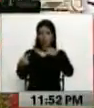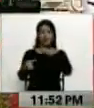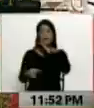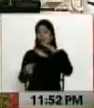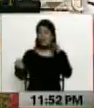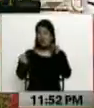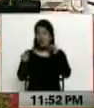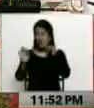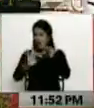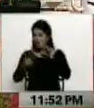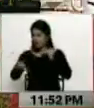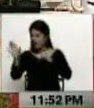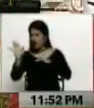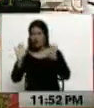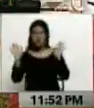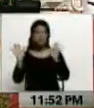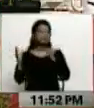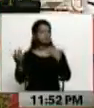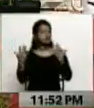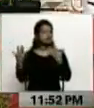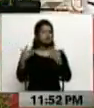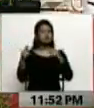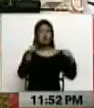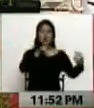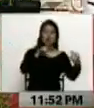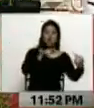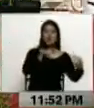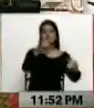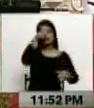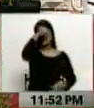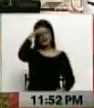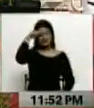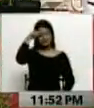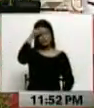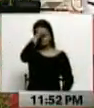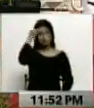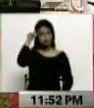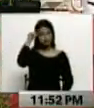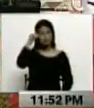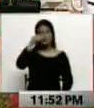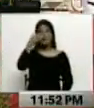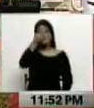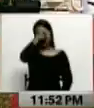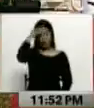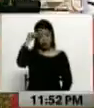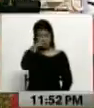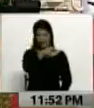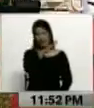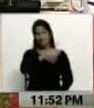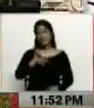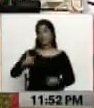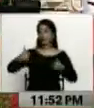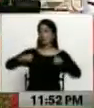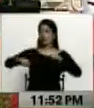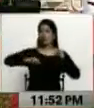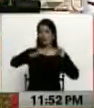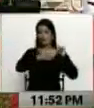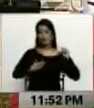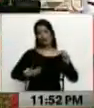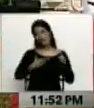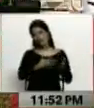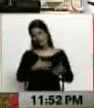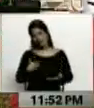pelear más con chuil va a tener que pelear con el señor CJ compa Julio que quiere ser